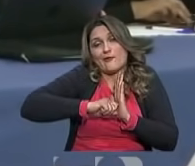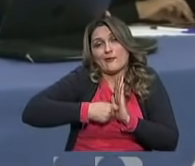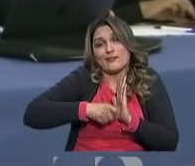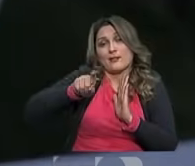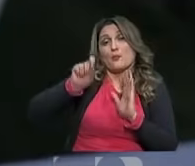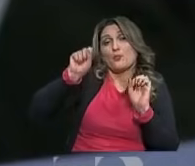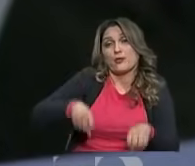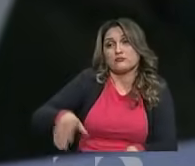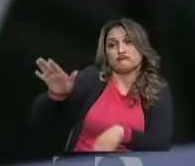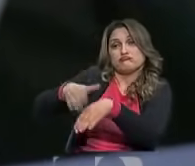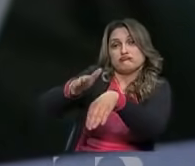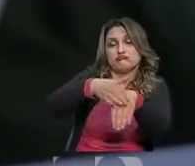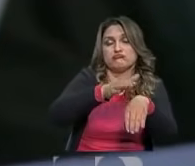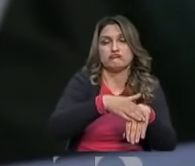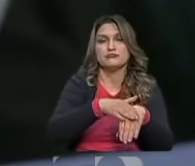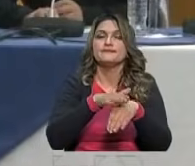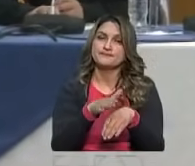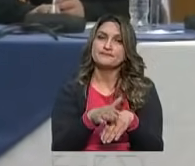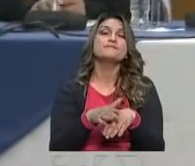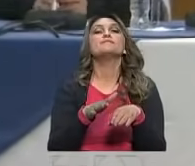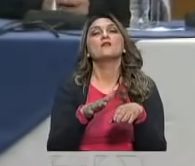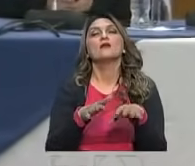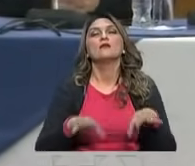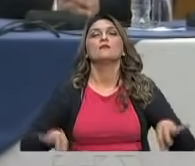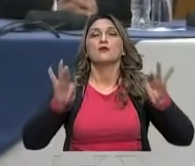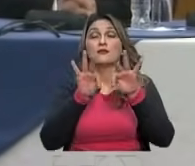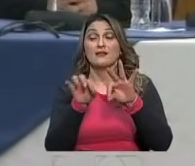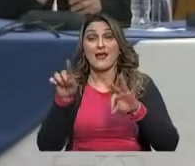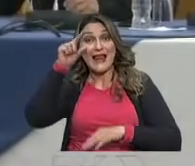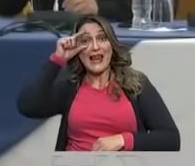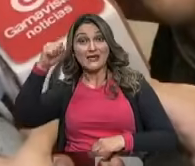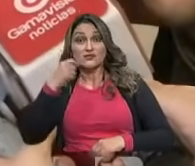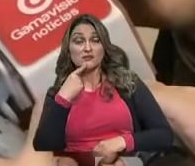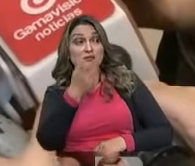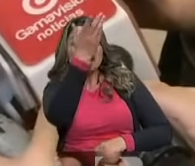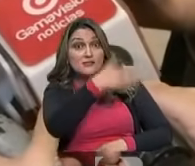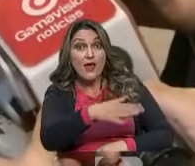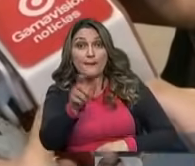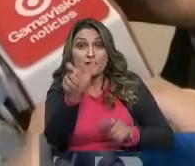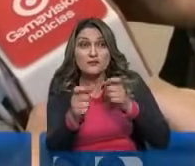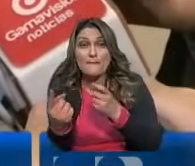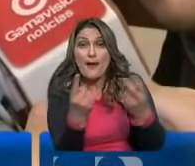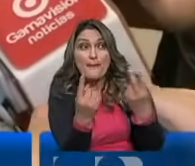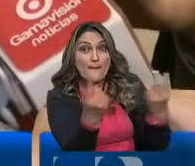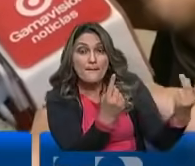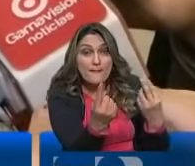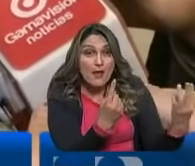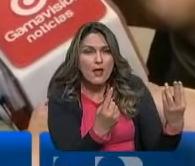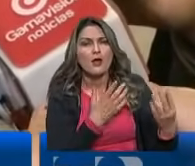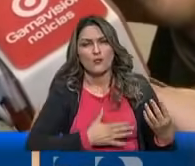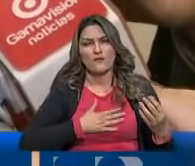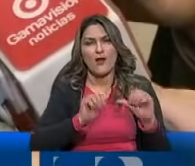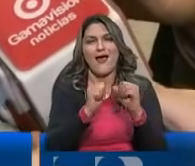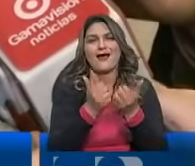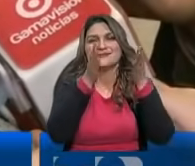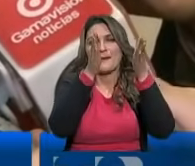los asambleístas para que acudan a la presidencia una vez que concluyan todas las comparecencias. No vamos a ir. Eso tiene que tratarse aquí. El presidente